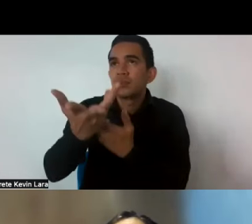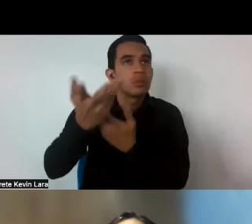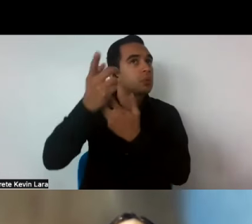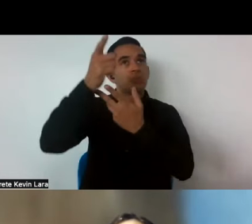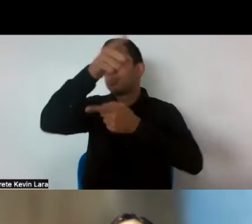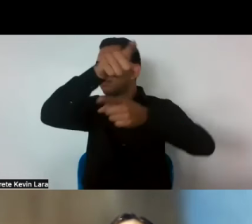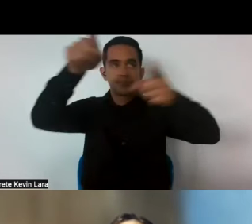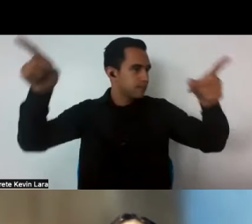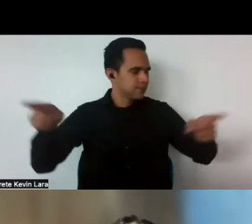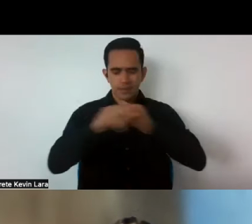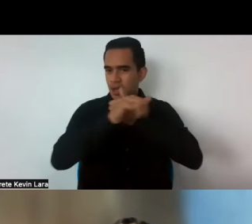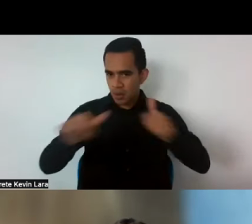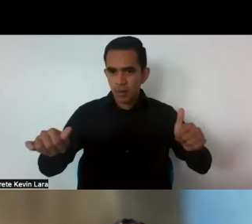¿Sí?